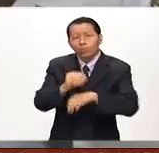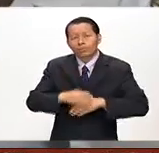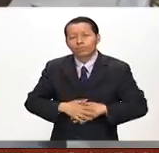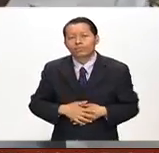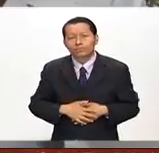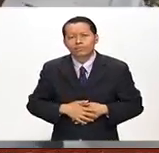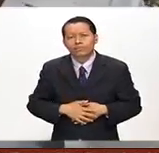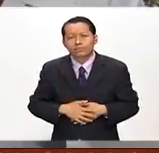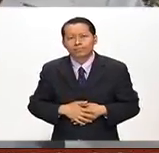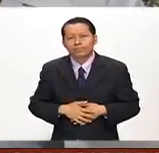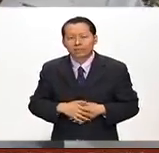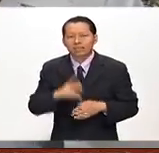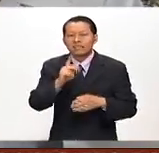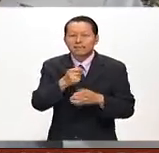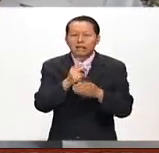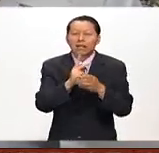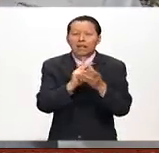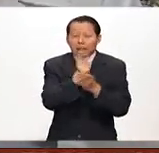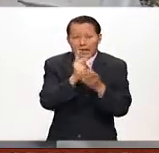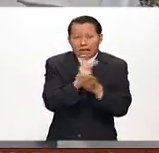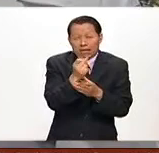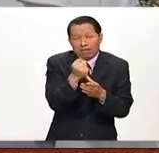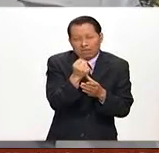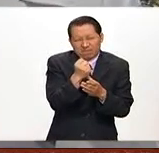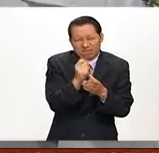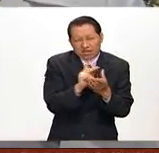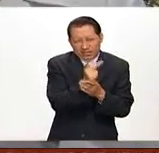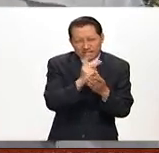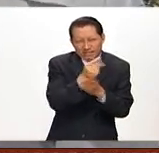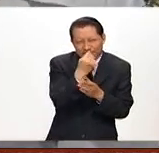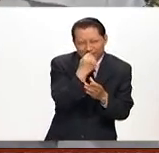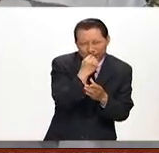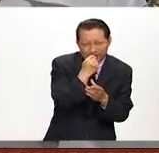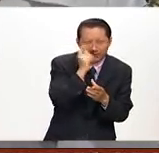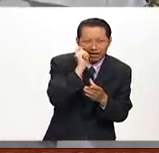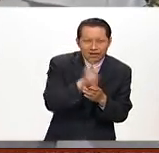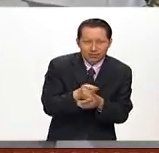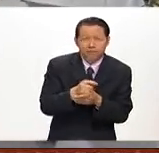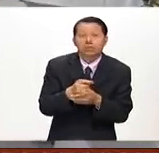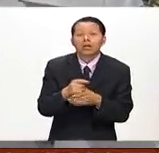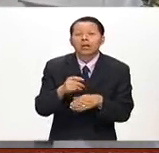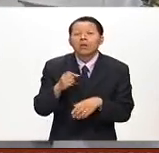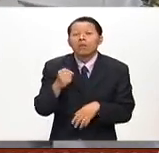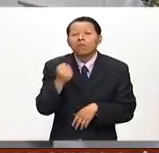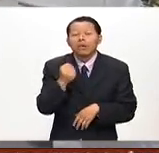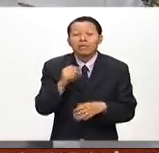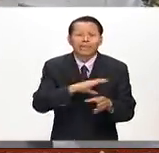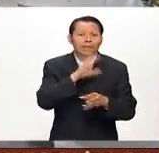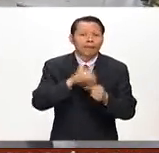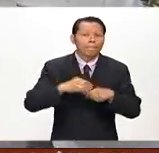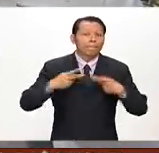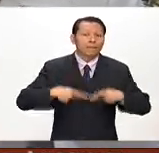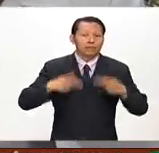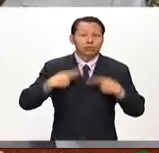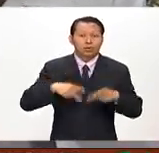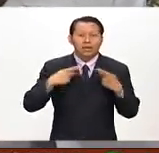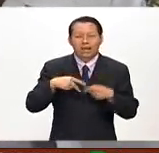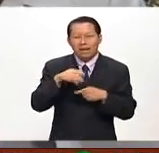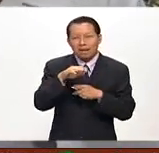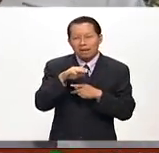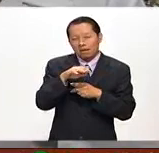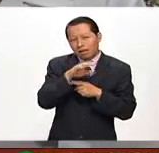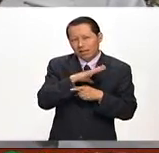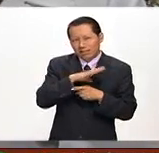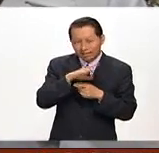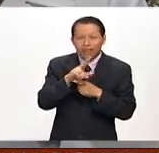Aparte los veganos o vegetarianos estrictos, que digamos es el máximo extremo de una persona vegetariana. El vegano